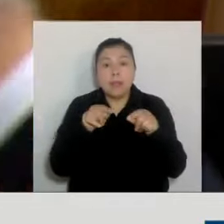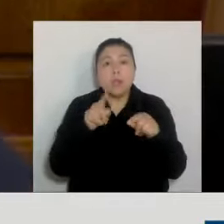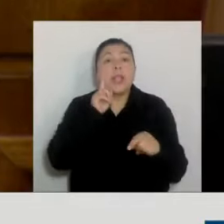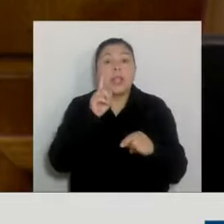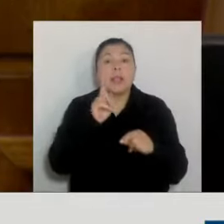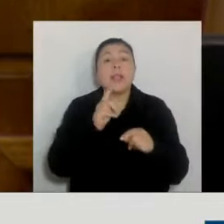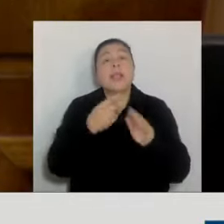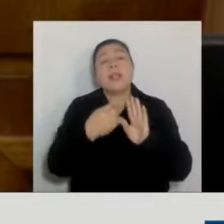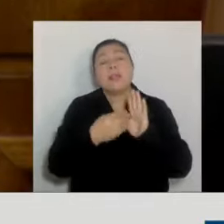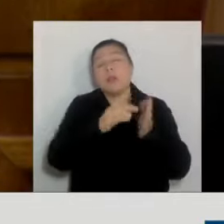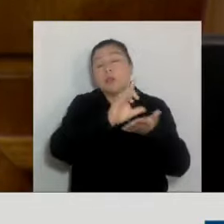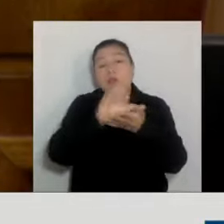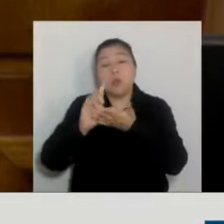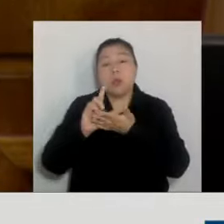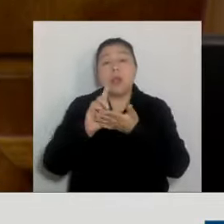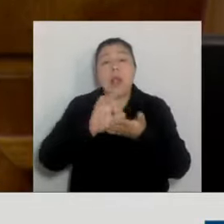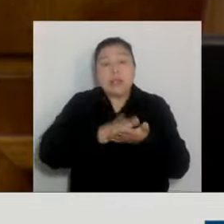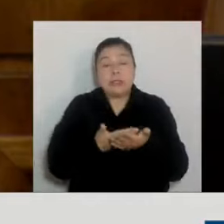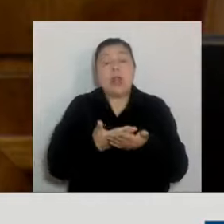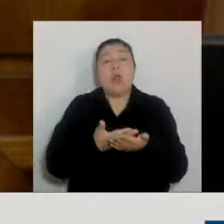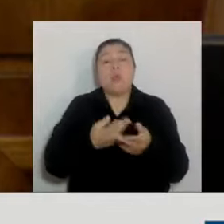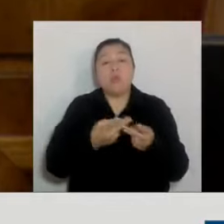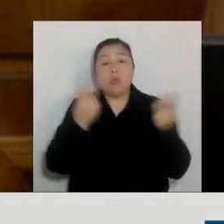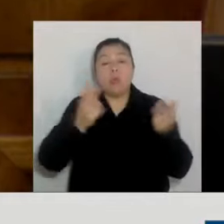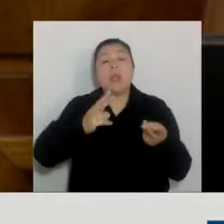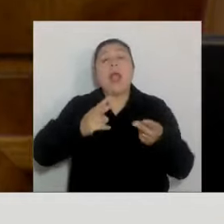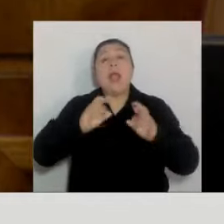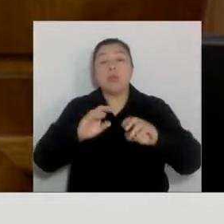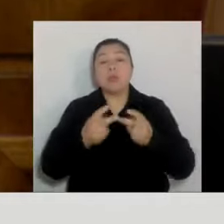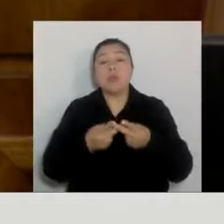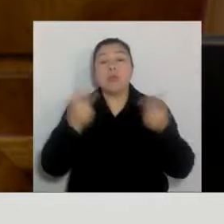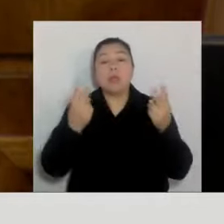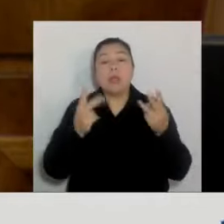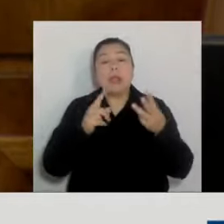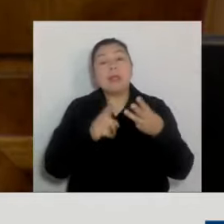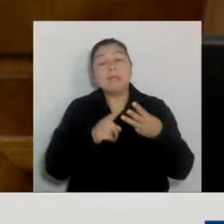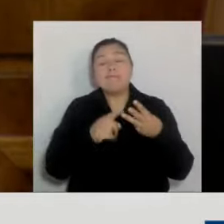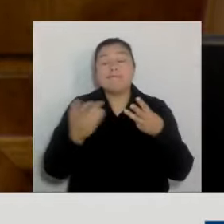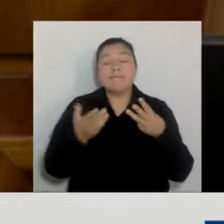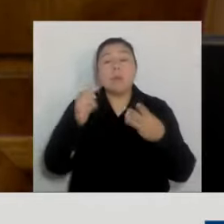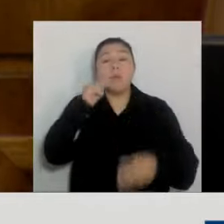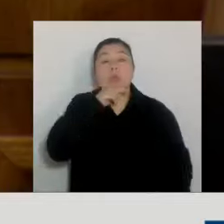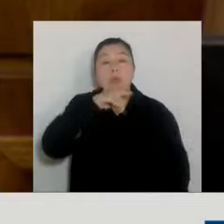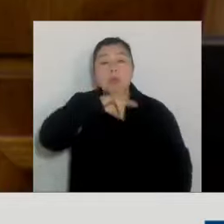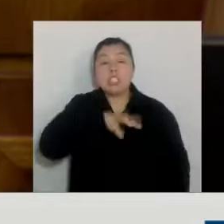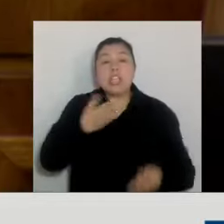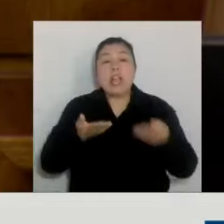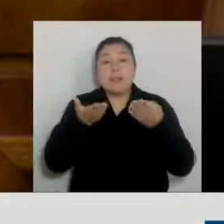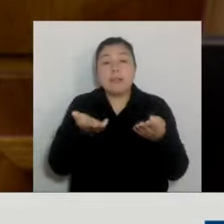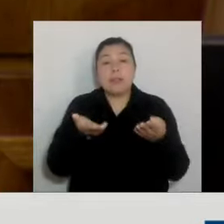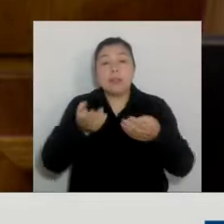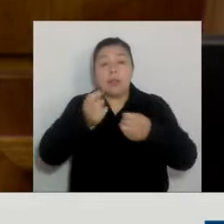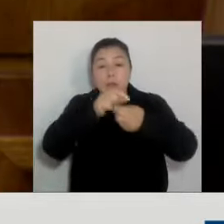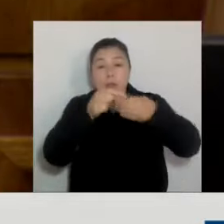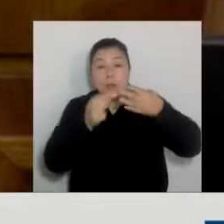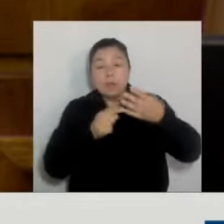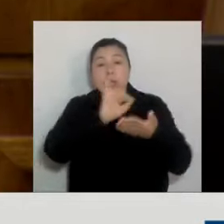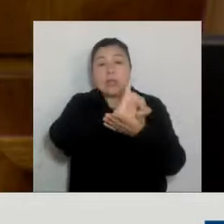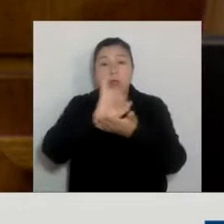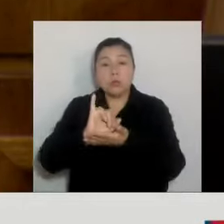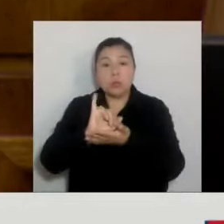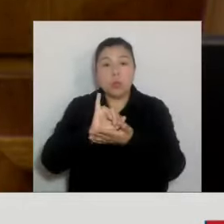espacios tiene que ver con la salud pública tiene que ver con la educación pública tiene que ver con eh Por por ejemplo chile atiende un montón de instituciones que